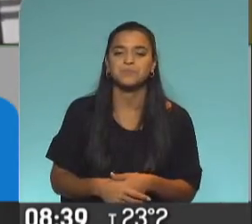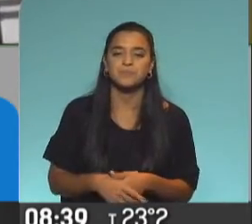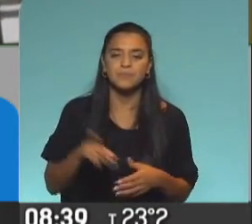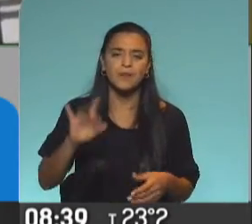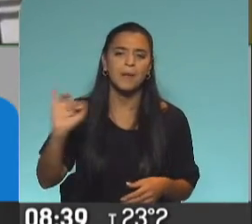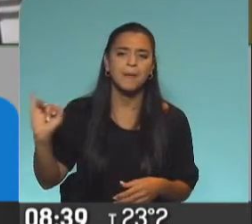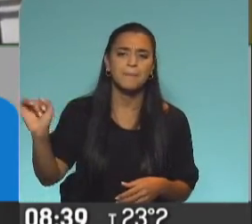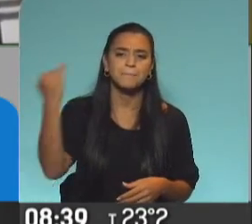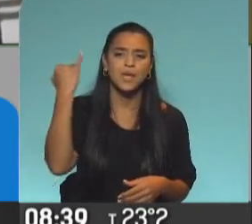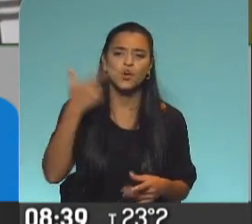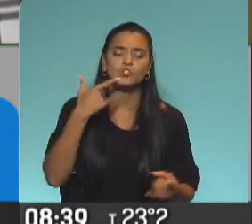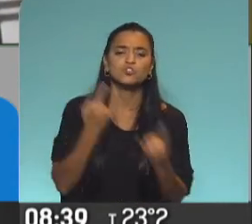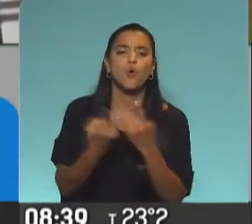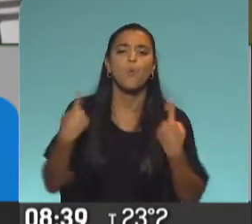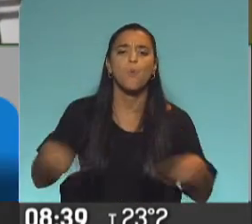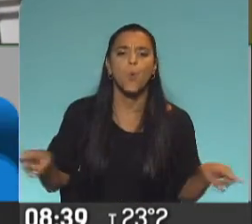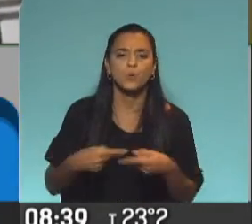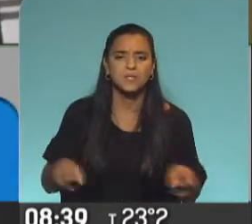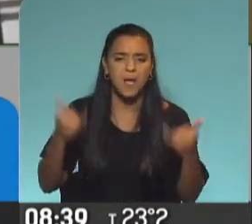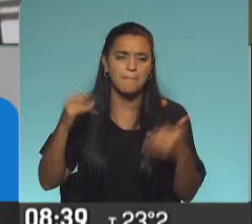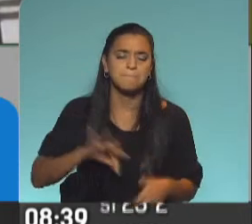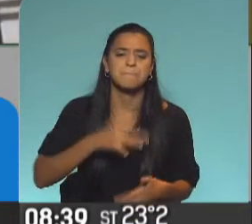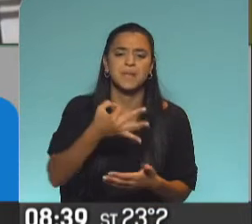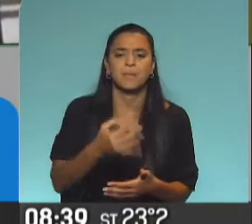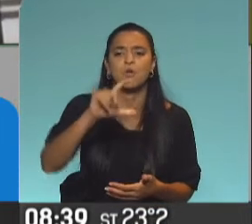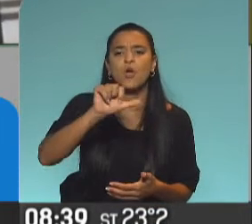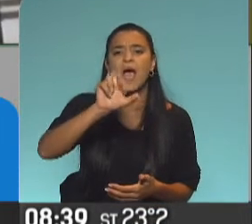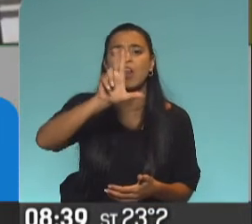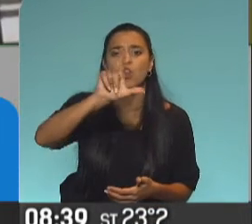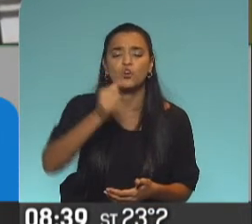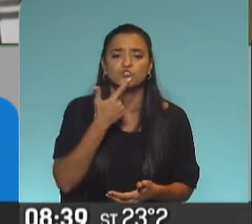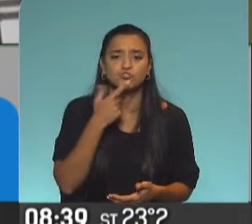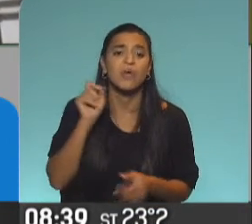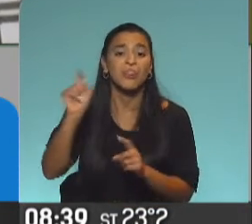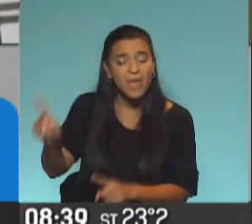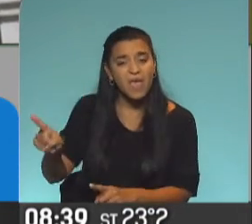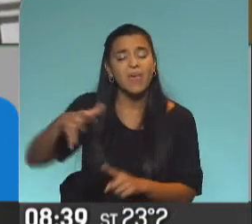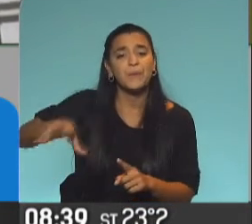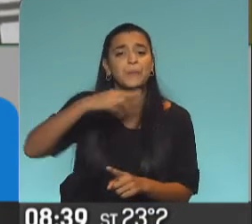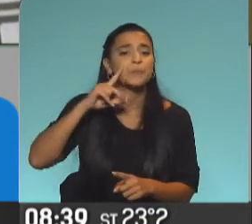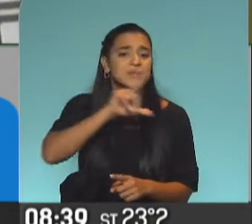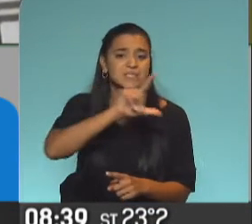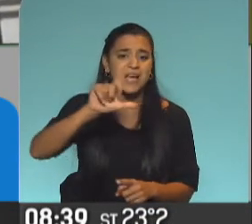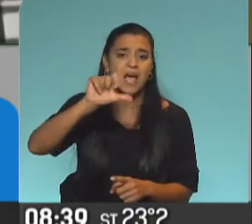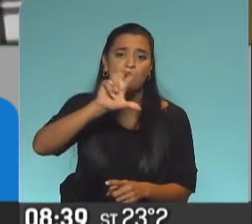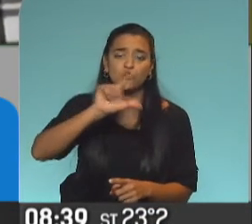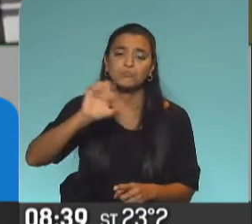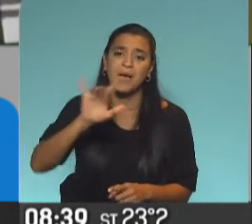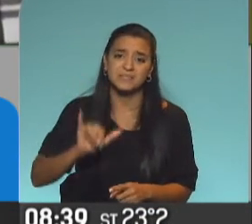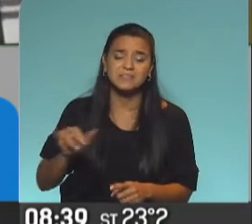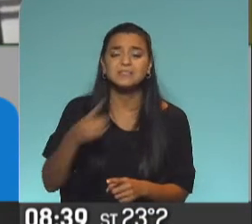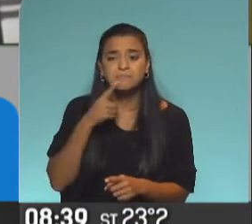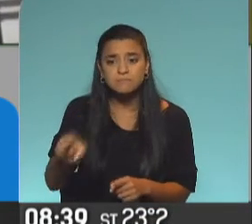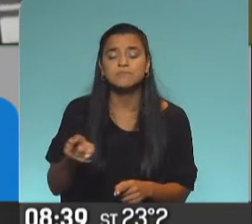el mejor espectáculo musical, tiene el premio Carlos que lo acredita, de Villa Carlos Paz, temporada 2021, y va a